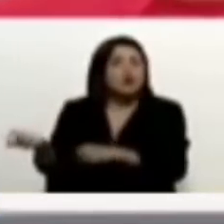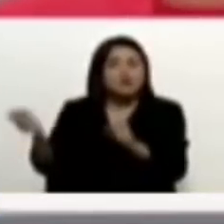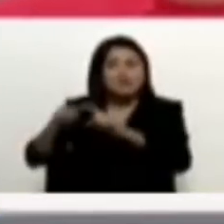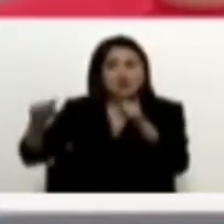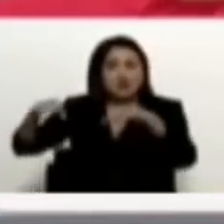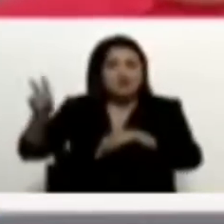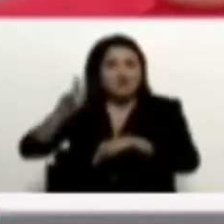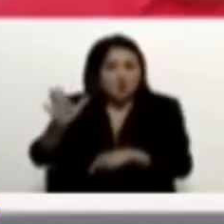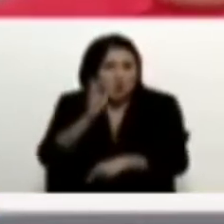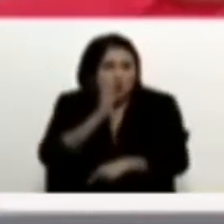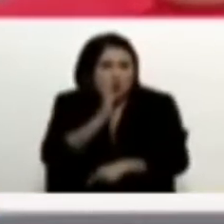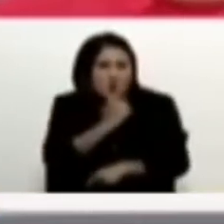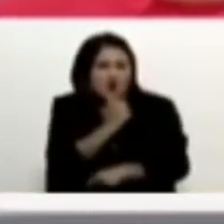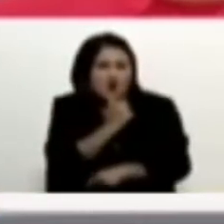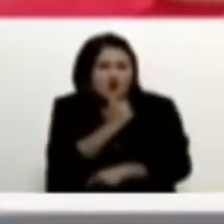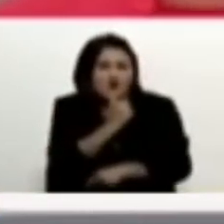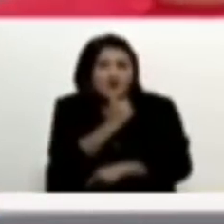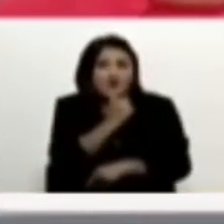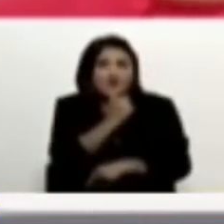no existe.